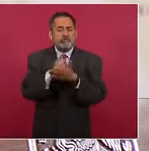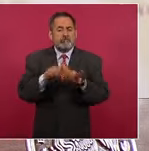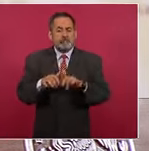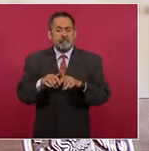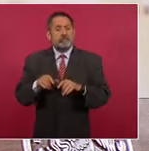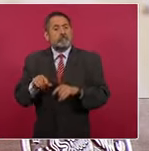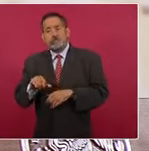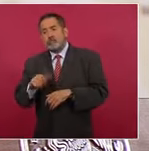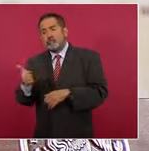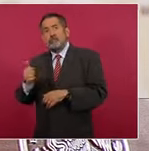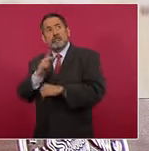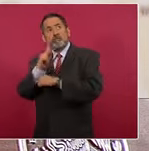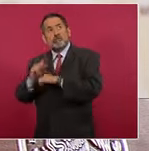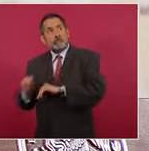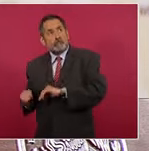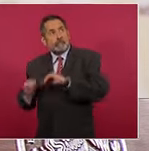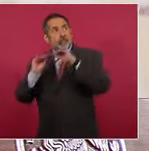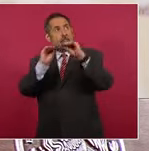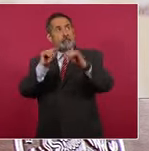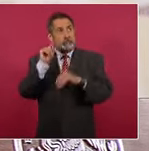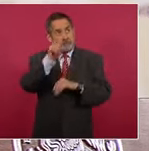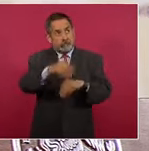nuestros paisanos del extranjero